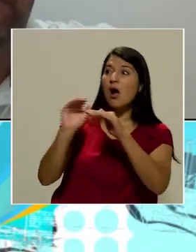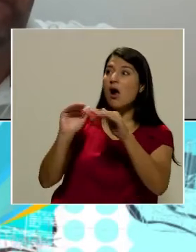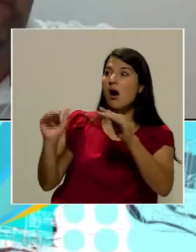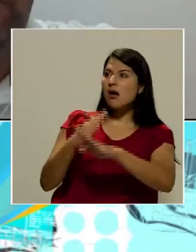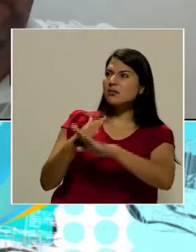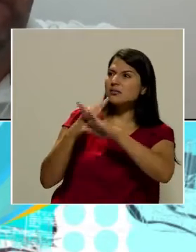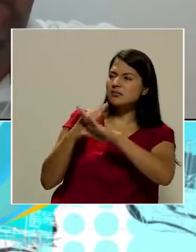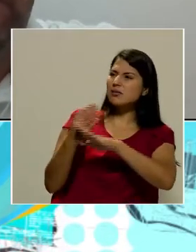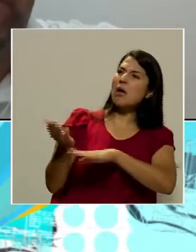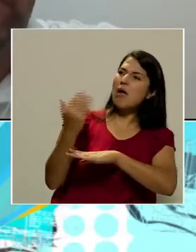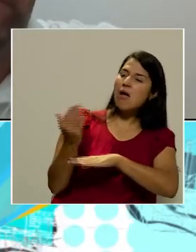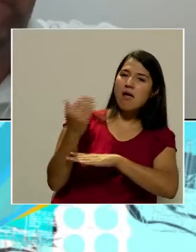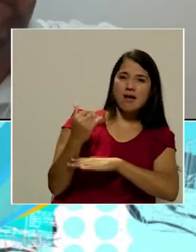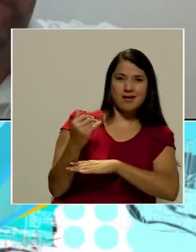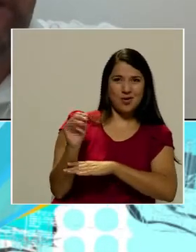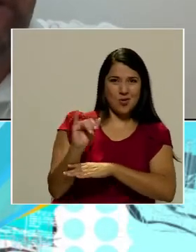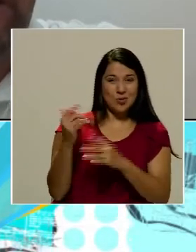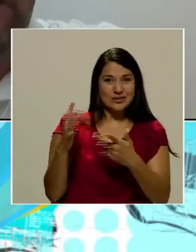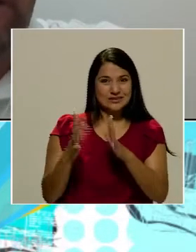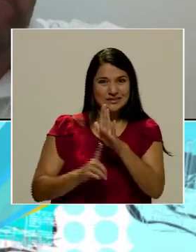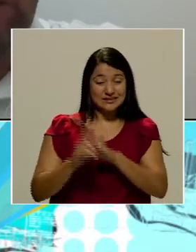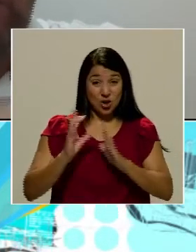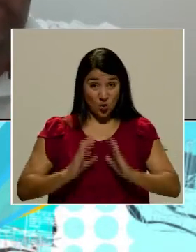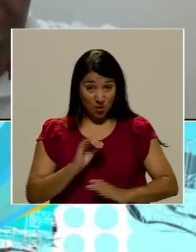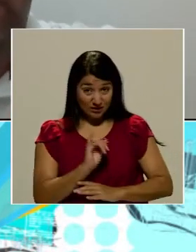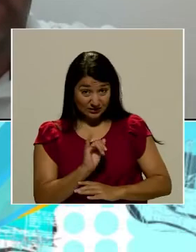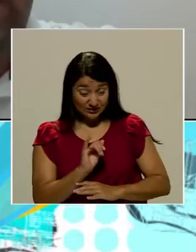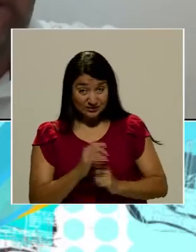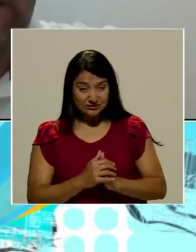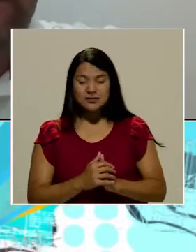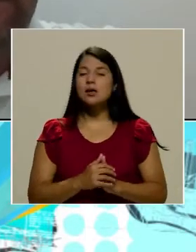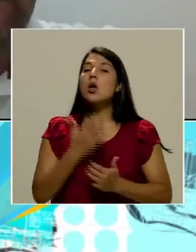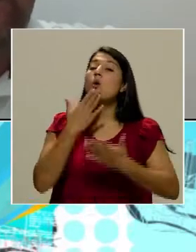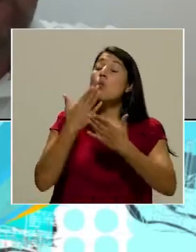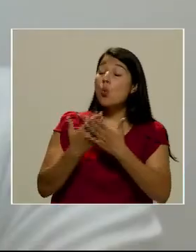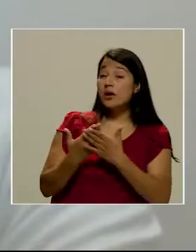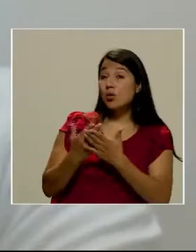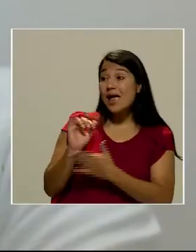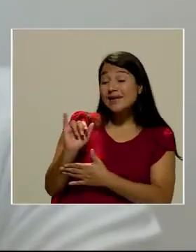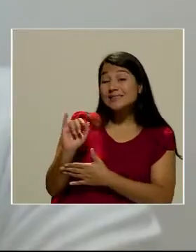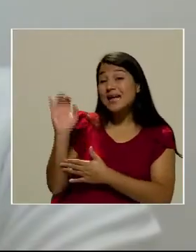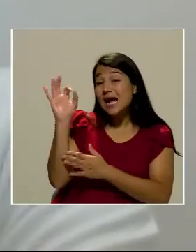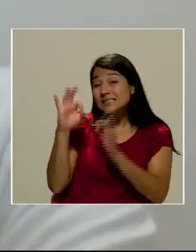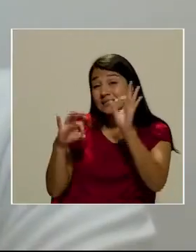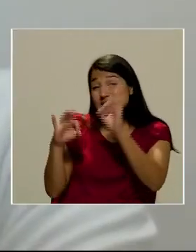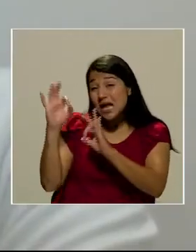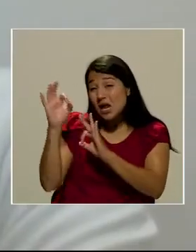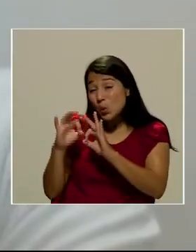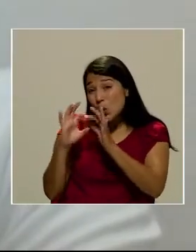cómo generar contra este virus. ¿Así funciona? Bueno, en realidad estas células tienen en